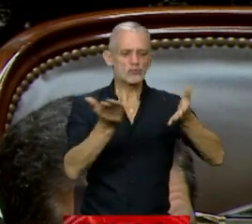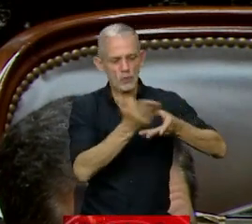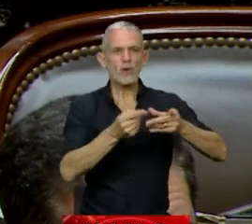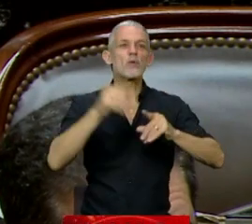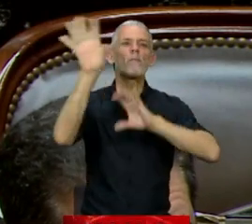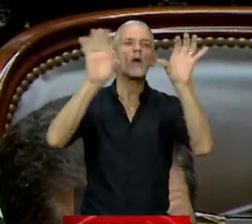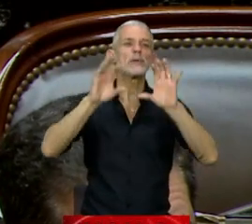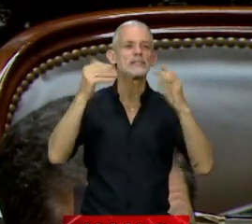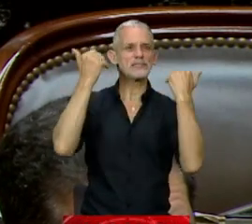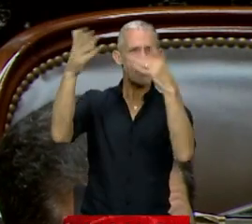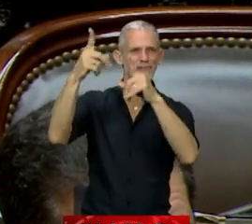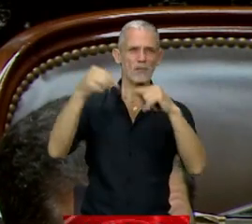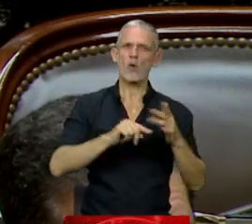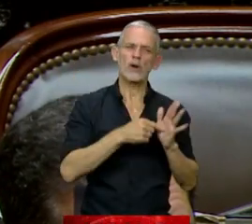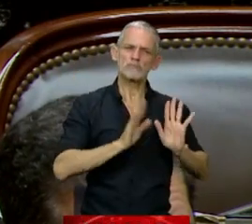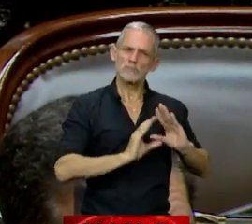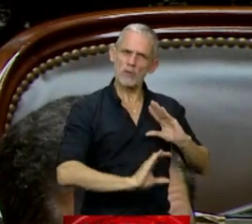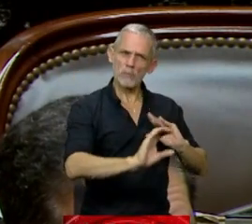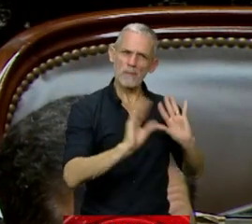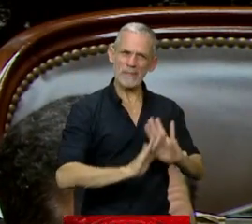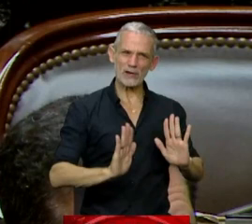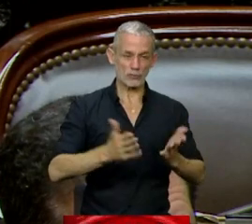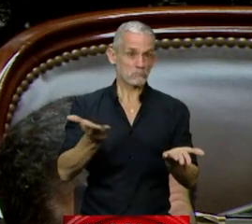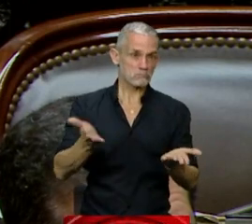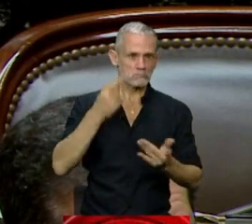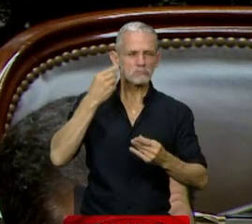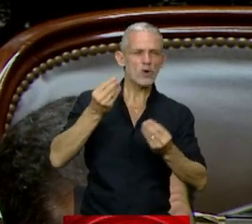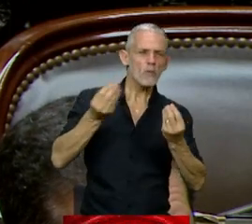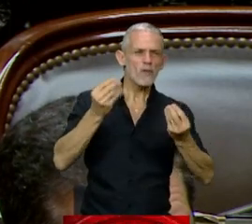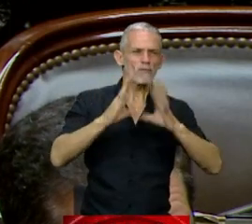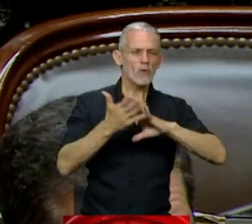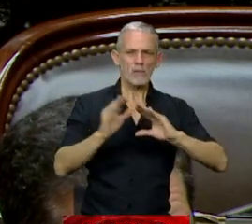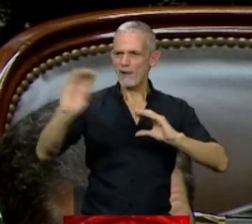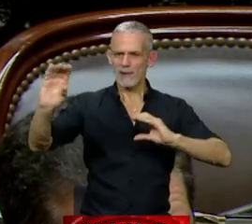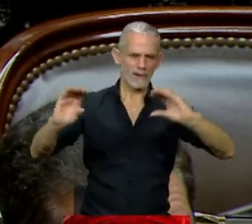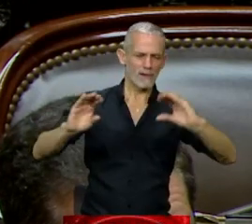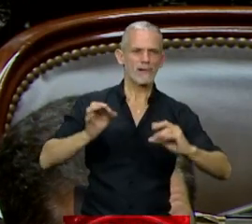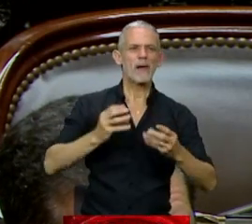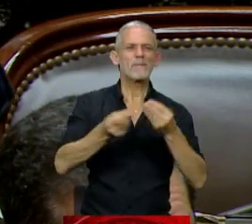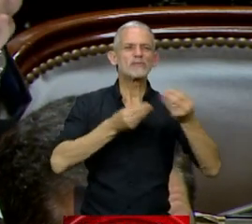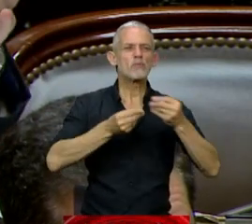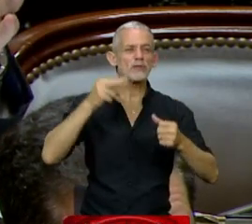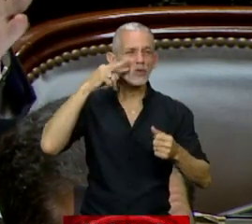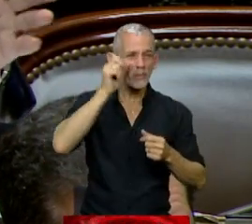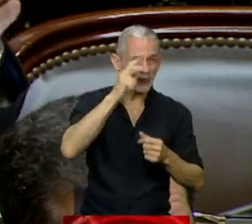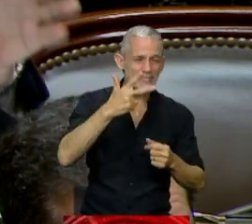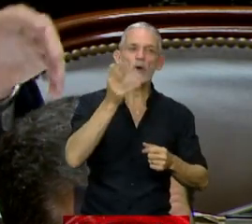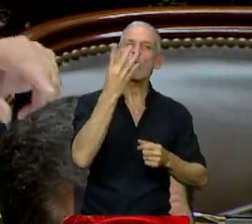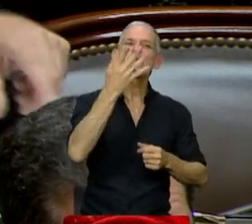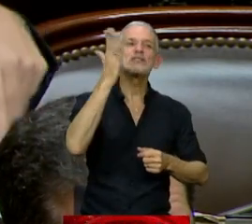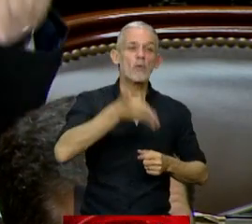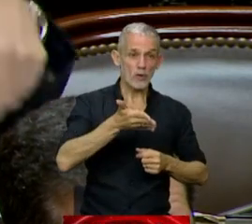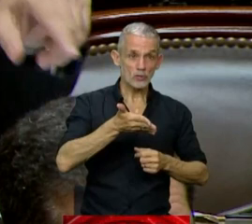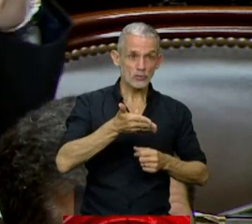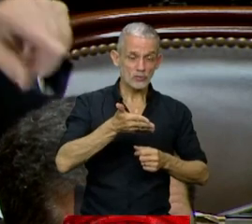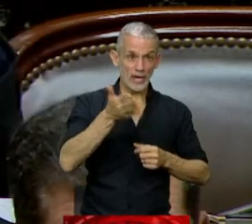del interior del país. En base a ese reparto que muestra esa foto del presupuesto 2023, 45% de los